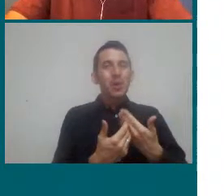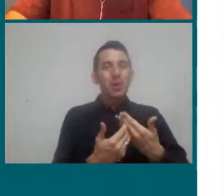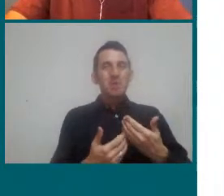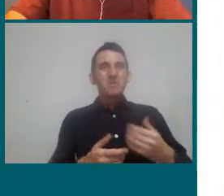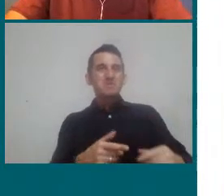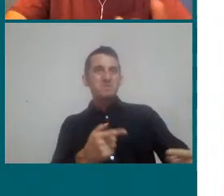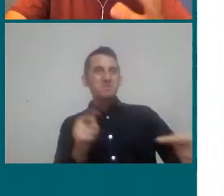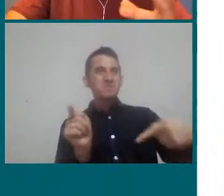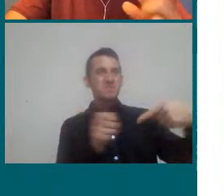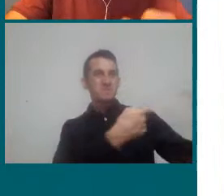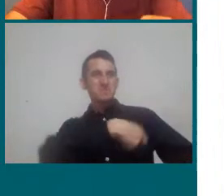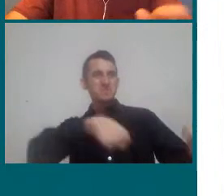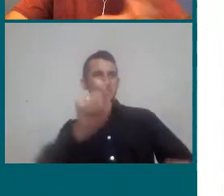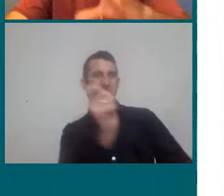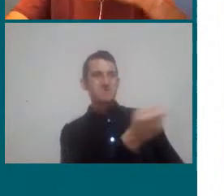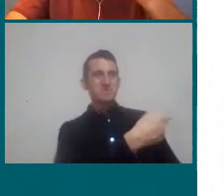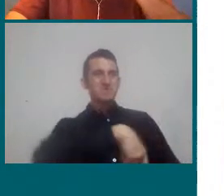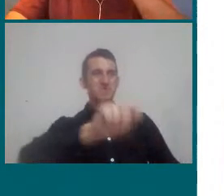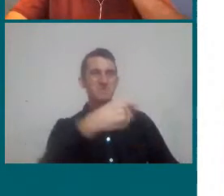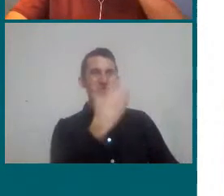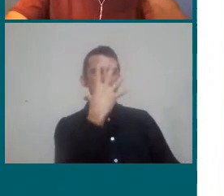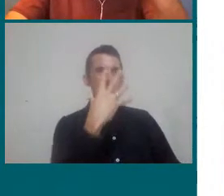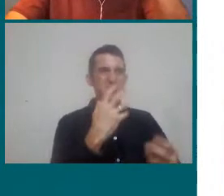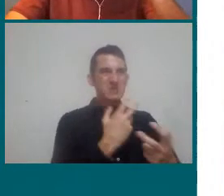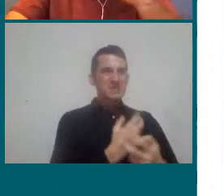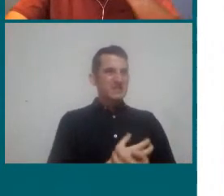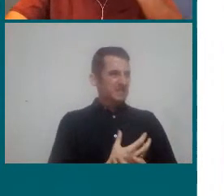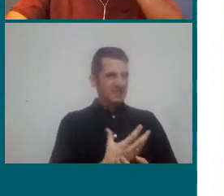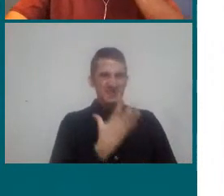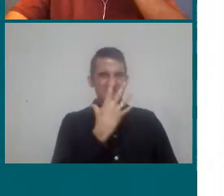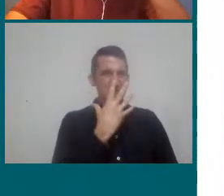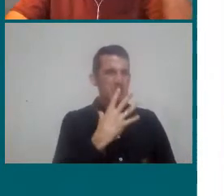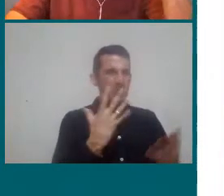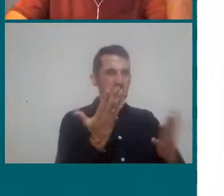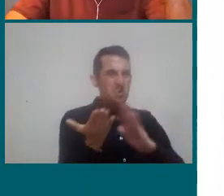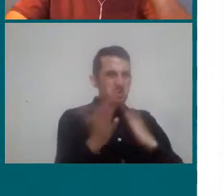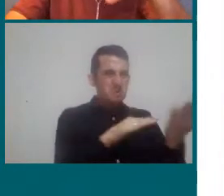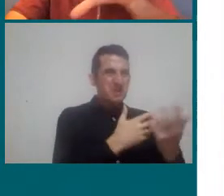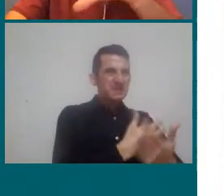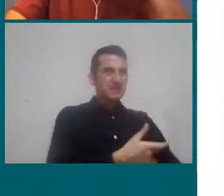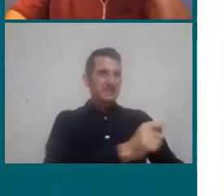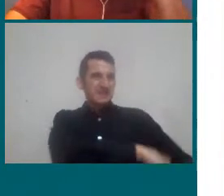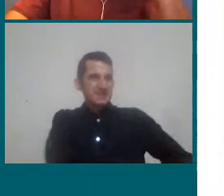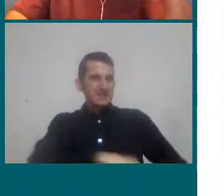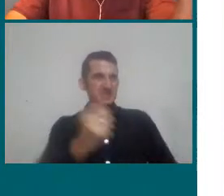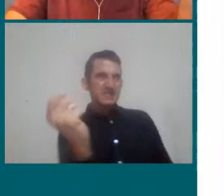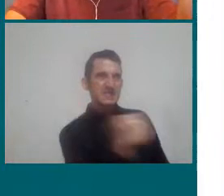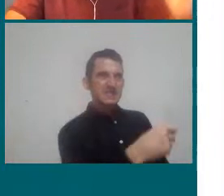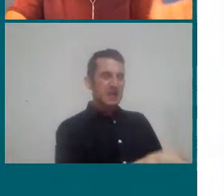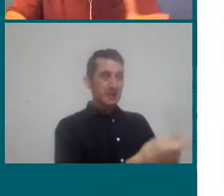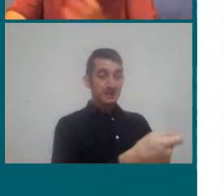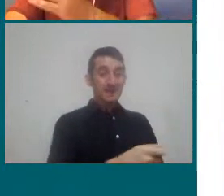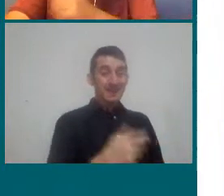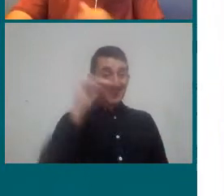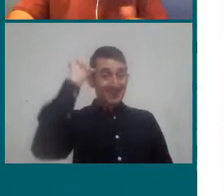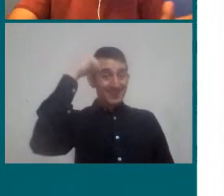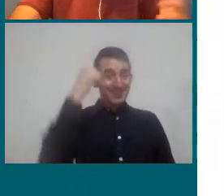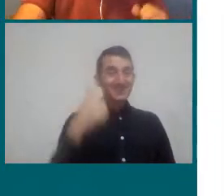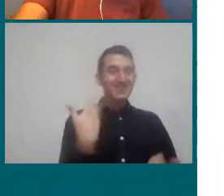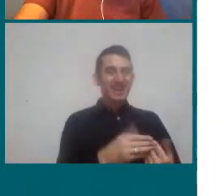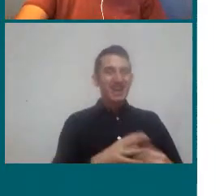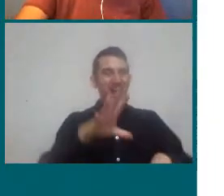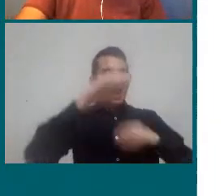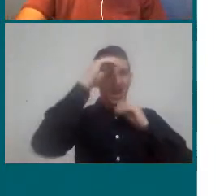contra las reliquias de la muerte, ¿vale? Con las reliquias de la muerte contra el impronunciable. No os quiero hacer spoiler, pero esta progresión del